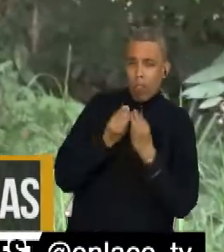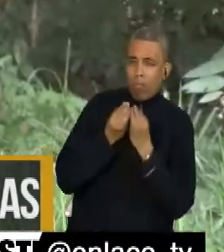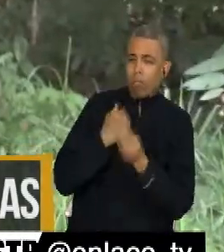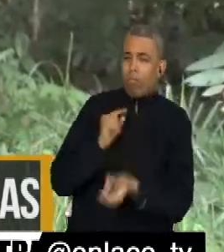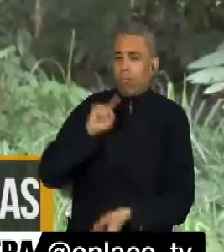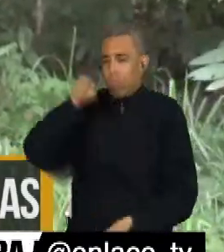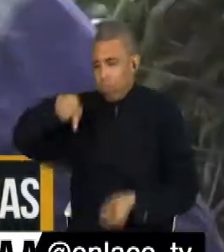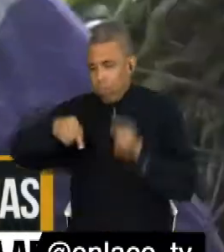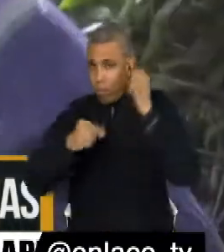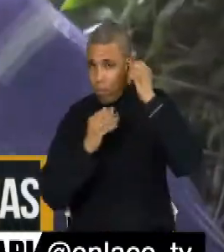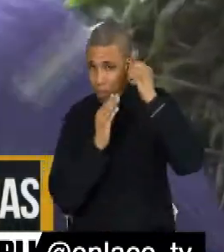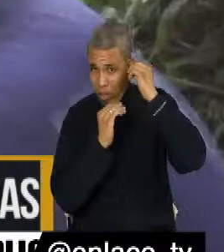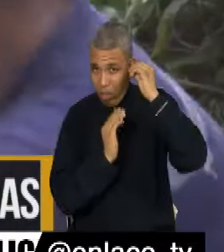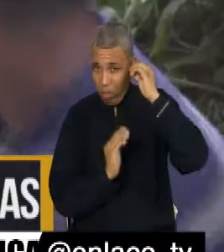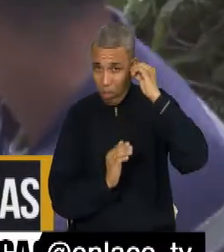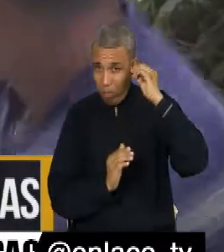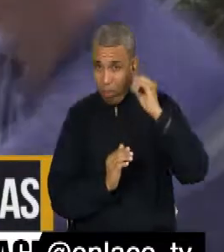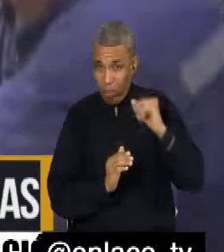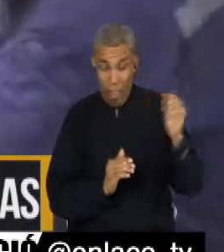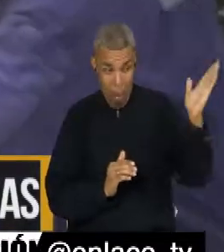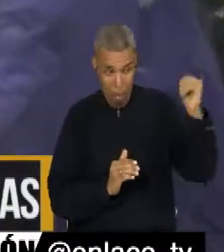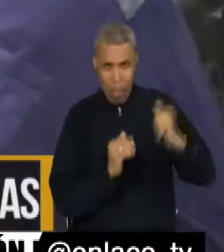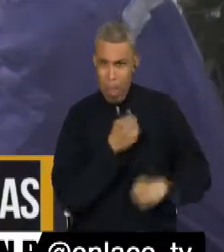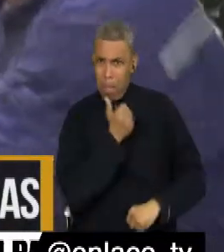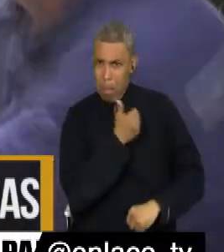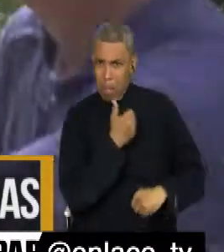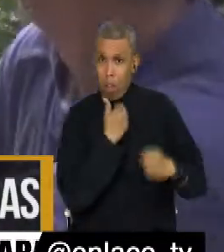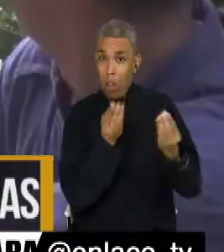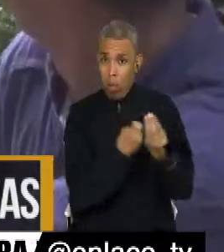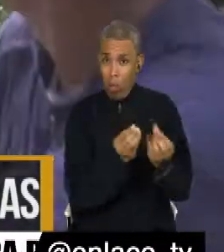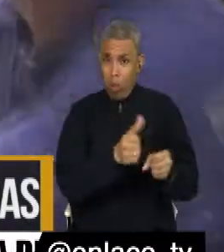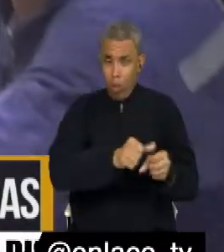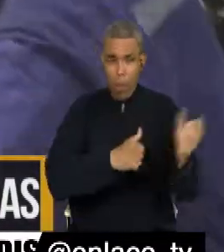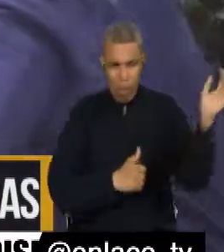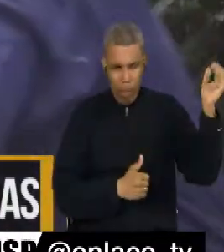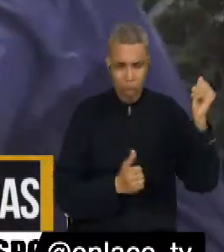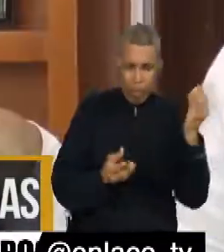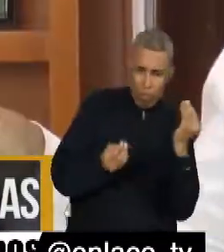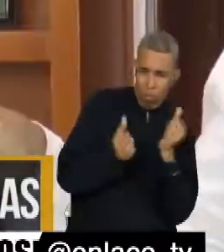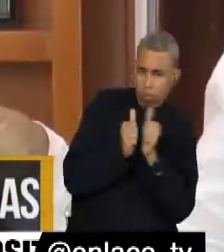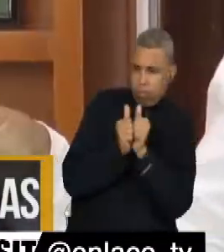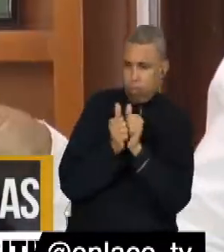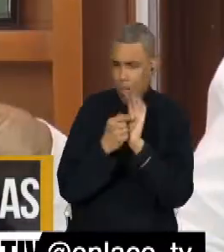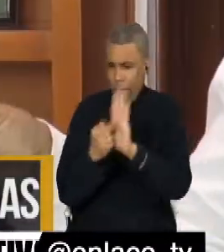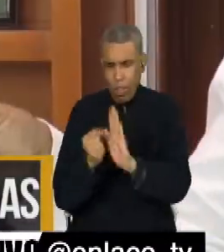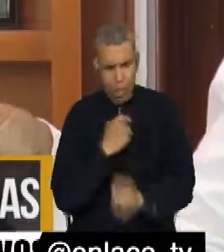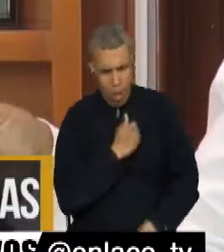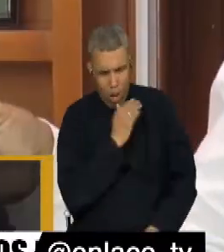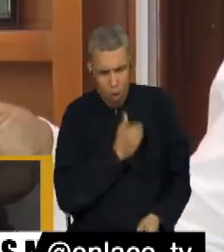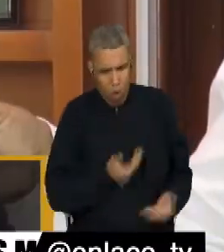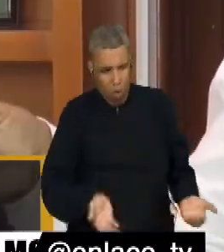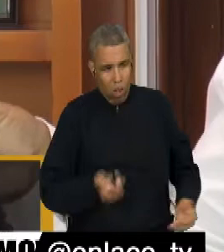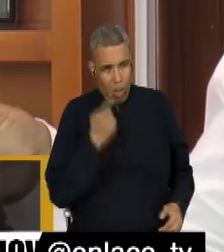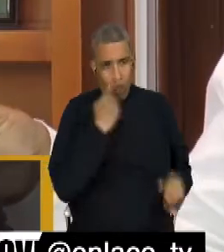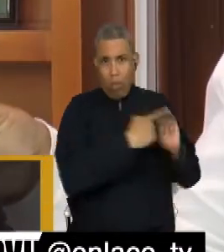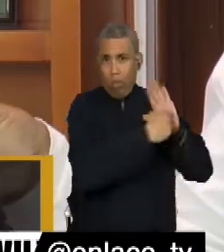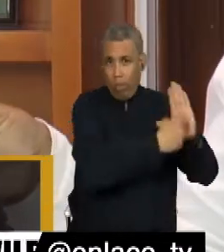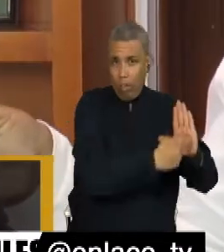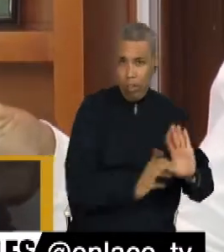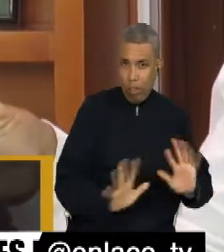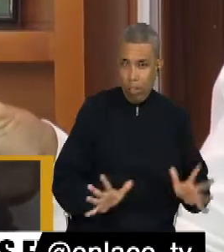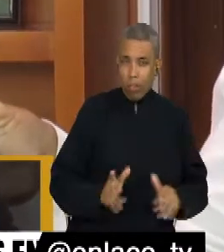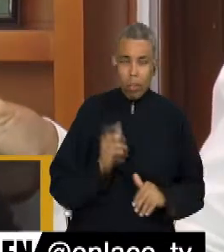de Ecopetrol para inspeccionar la zona del sitio afectado por el presunto sabotaje. Igualmente la Boca Toma, la